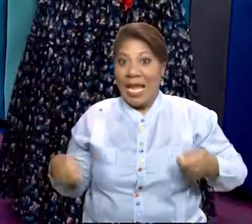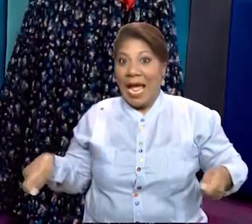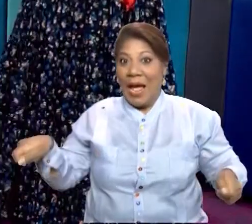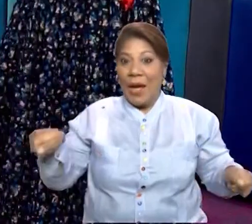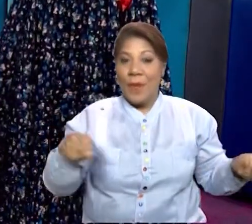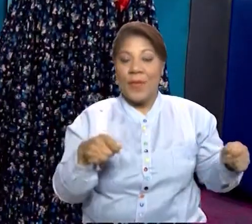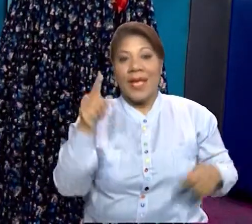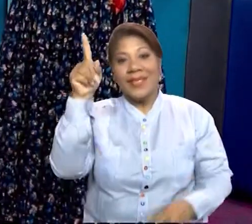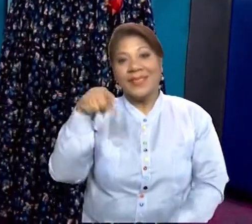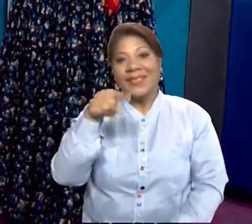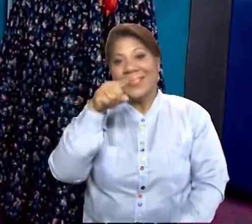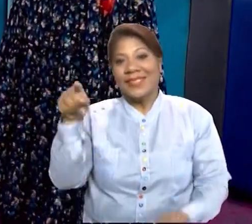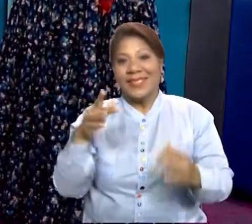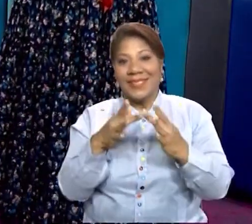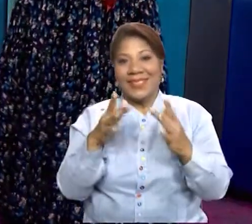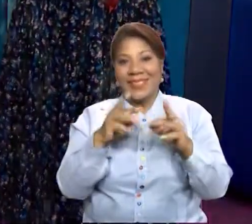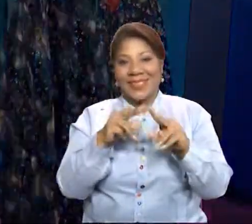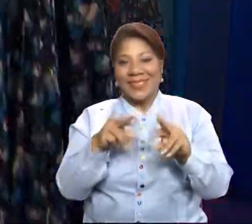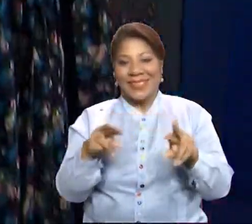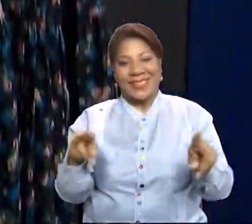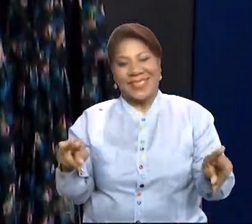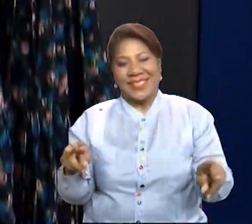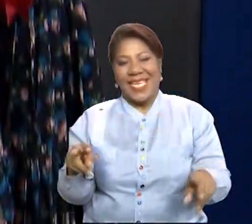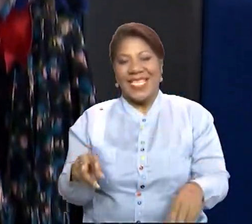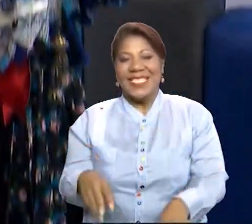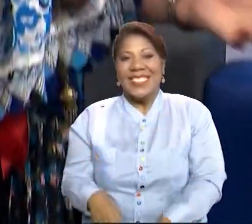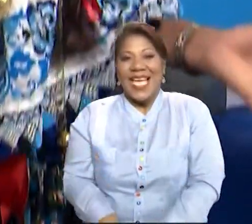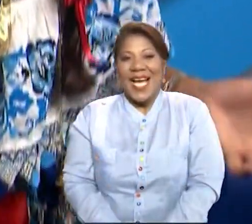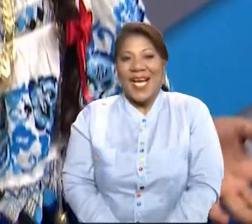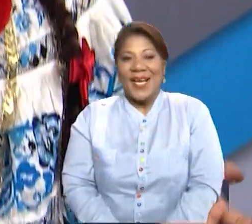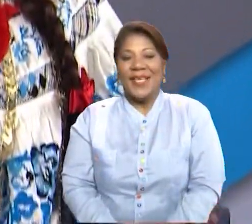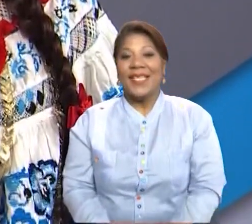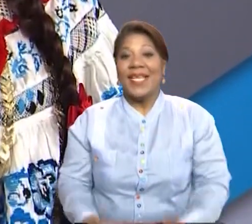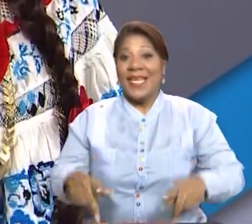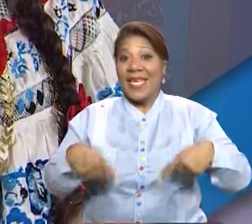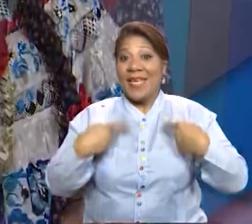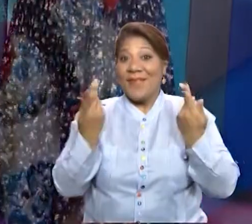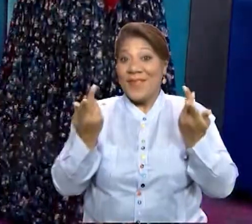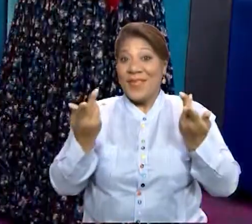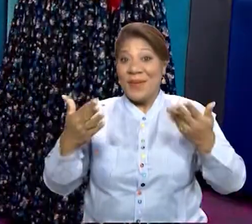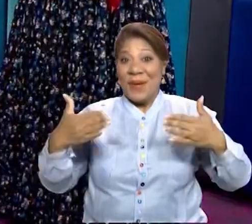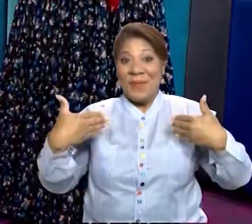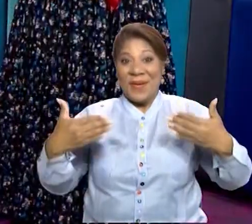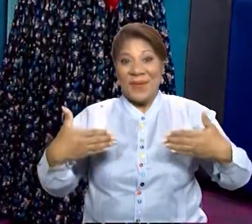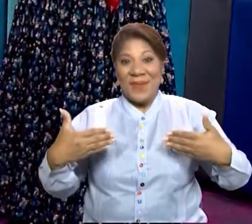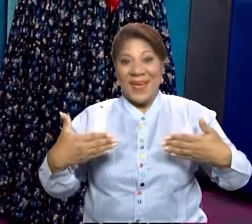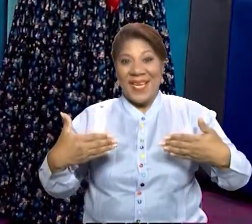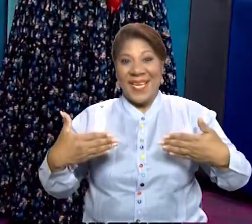recordemos que la estrella se conecta con la diversidad. ¡Hasta luego! ¡Panamá!